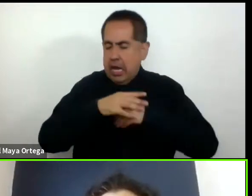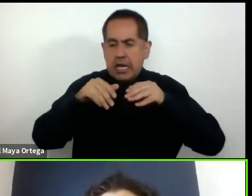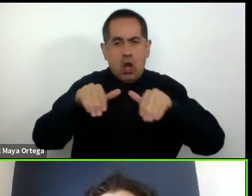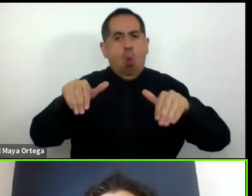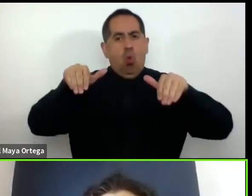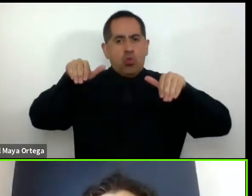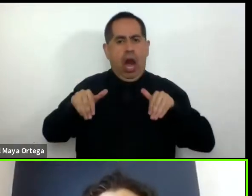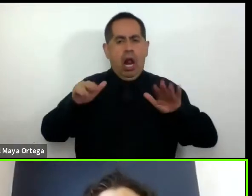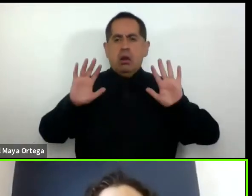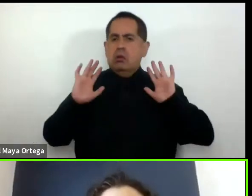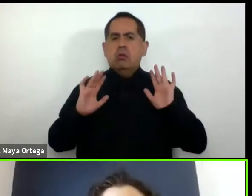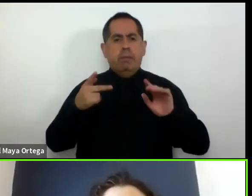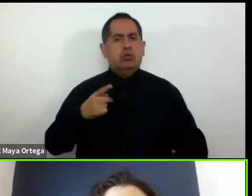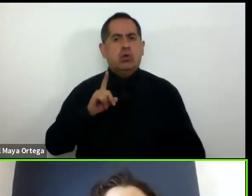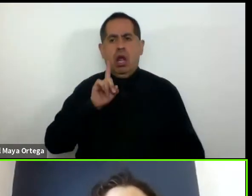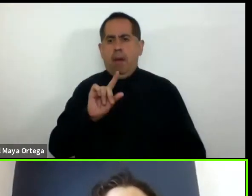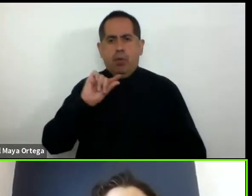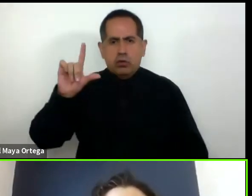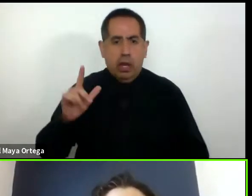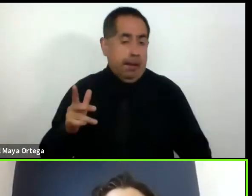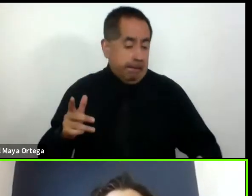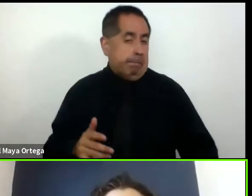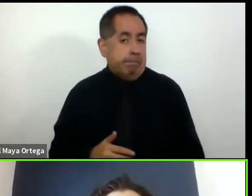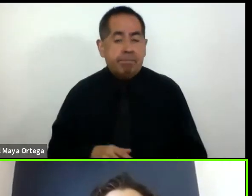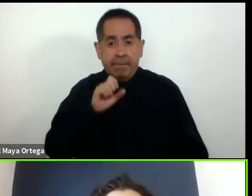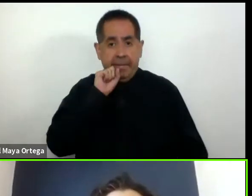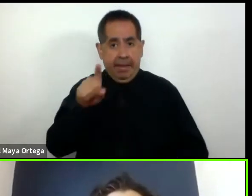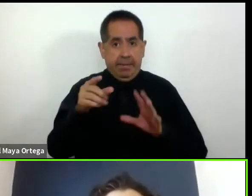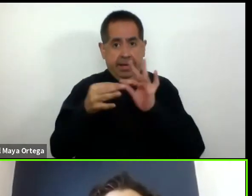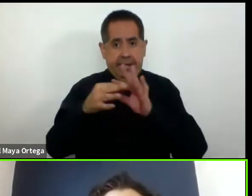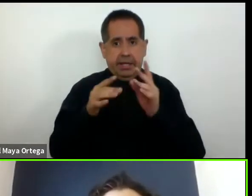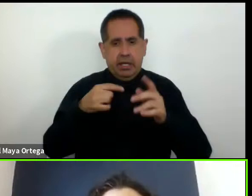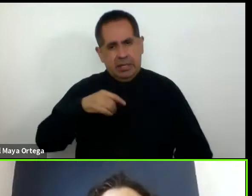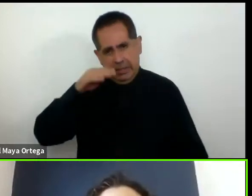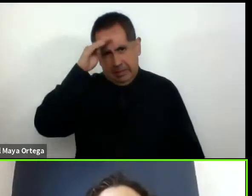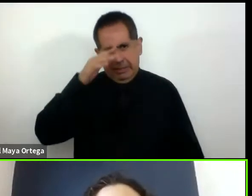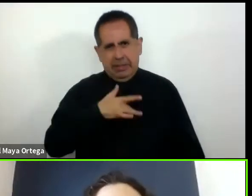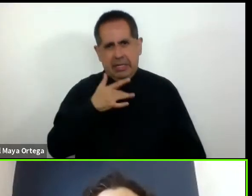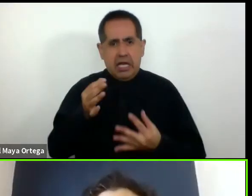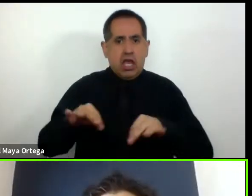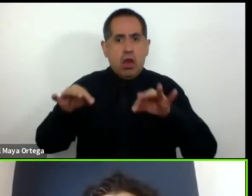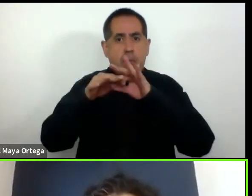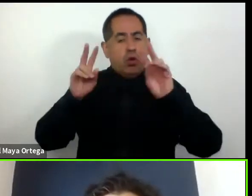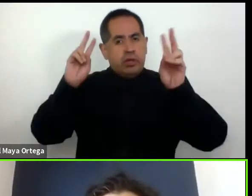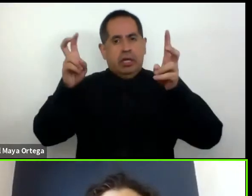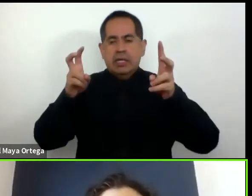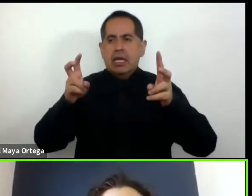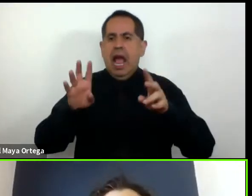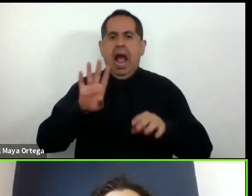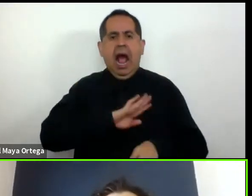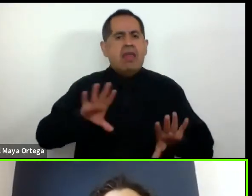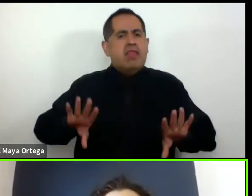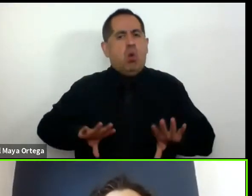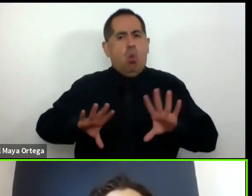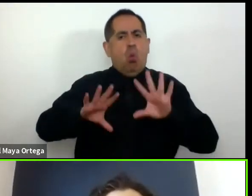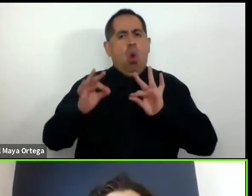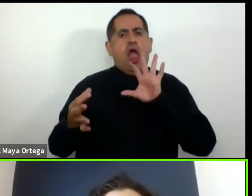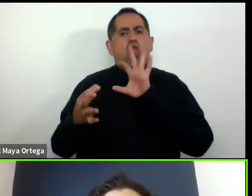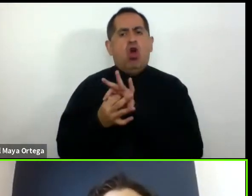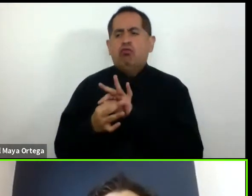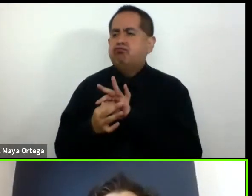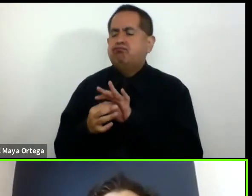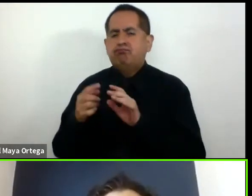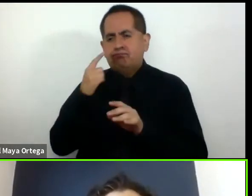figura de imparcialidad. Y finalmente también me parece muy relevante el tema de la pertinencia, ¿no? Nosotros